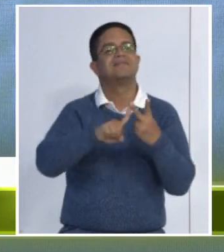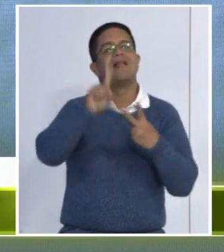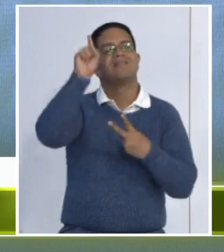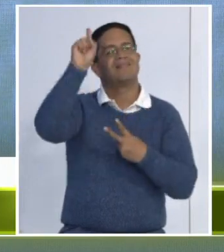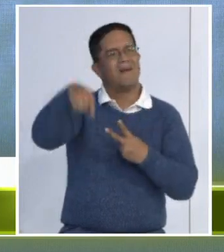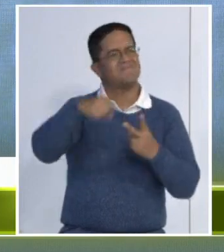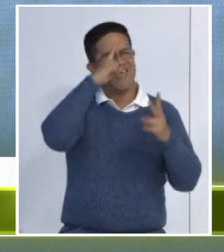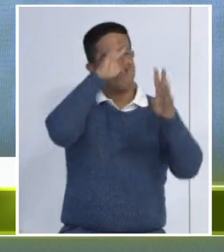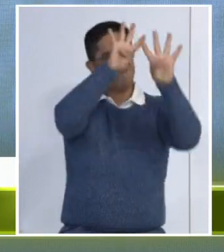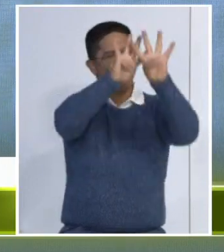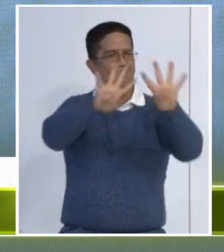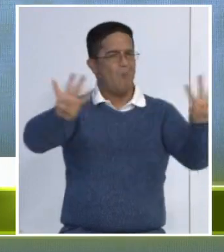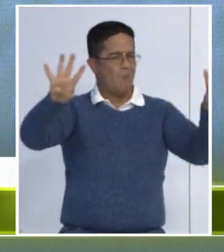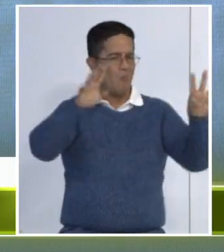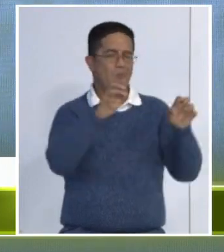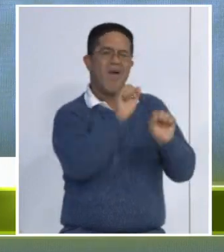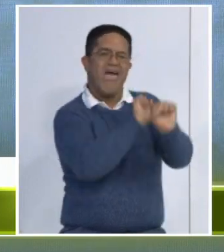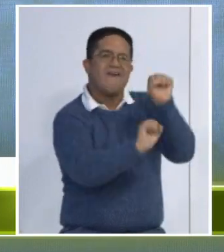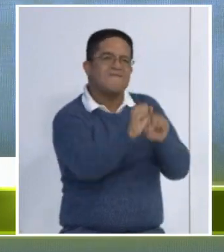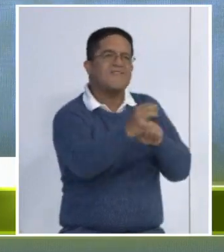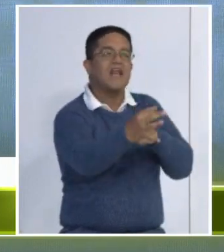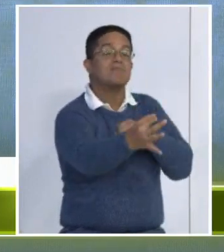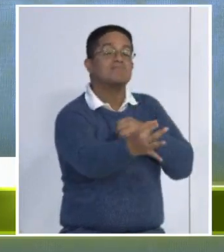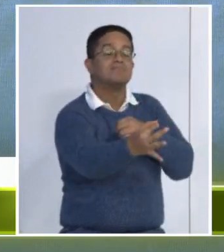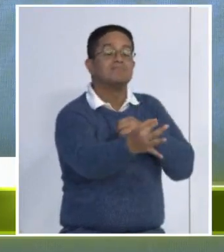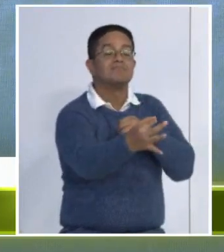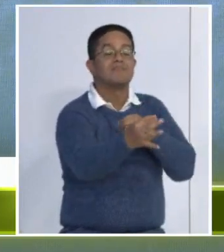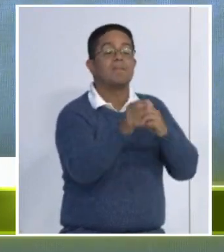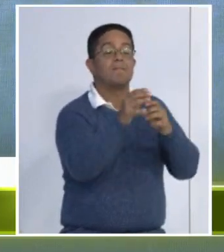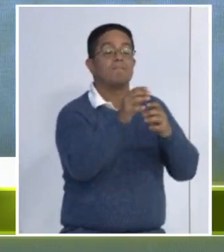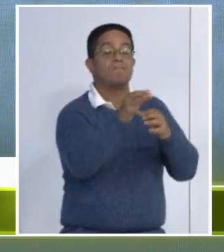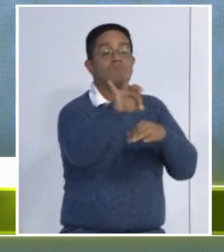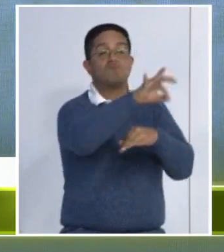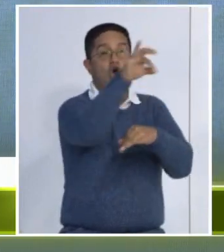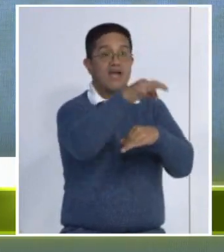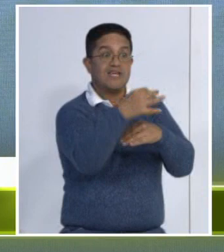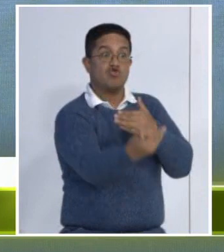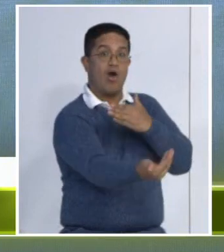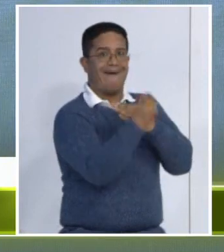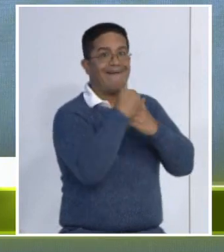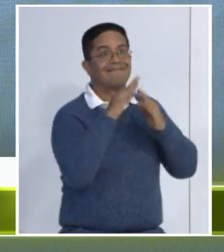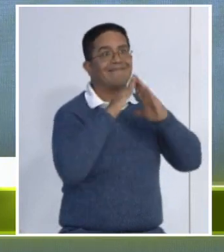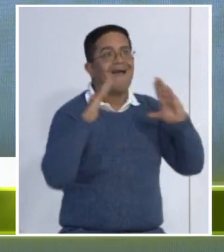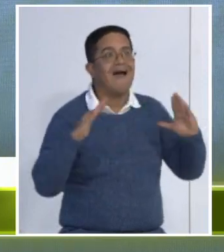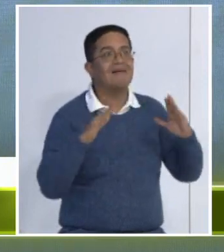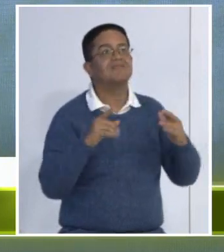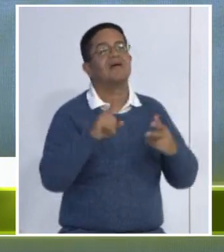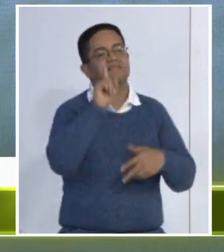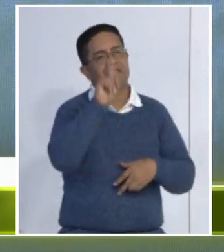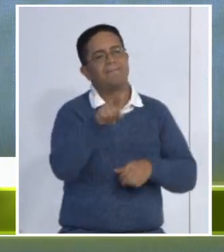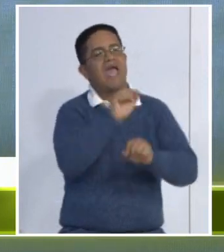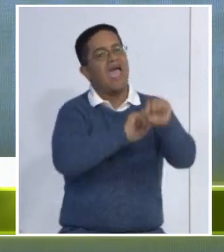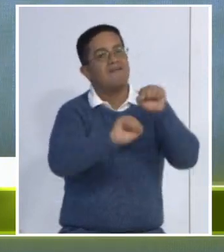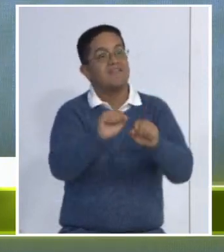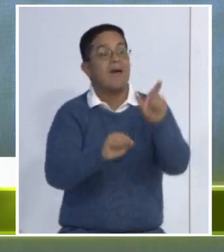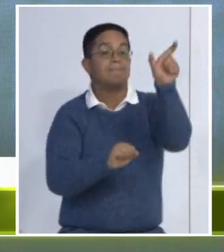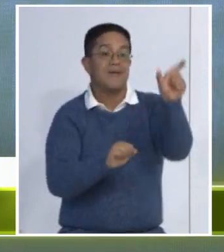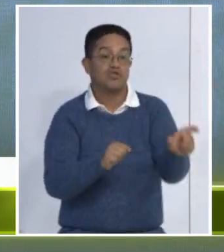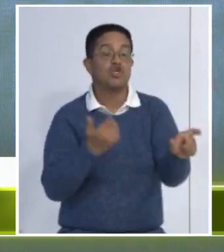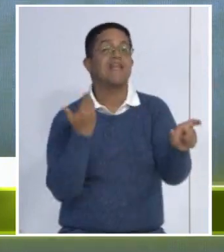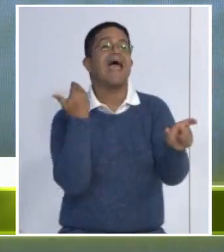mosquiteros para evitar que ese mosquito ingrese al lugar donde nos estamos alojando y evitar que la persona